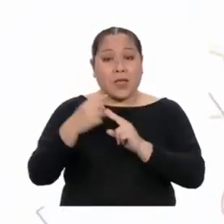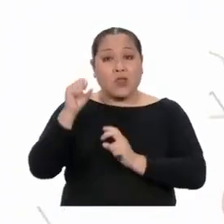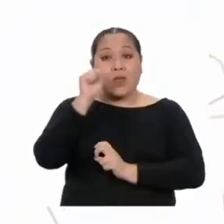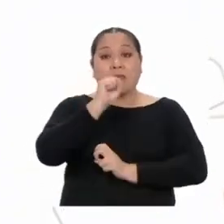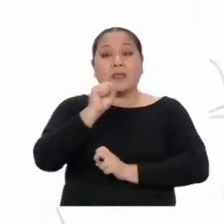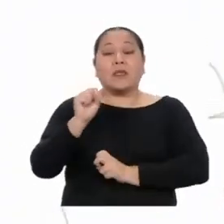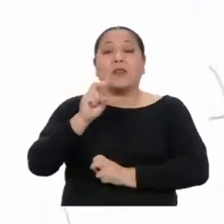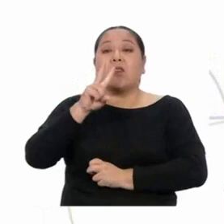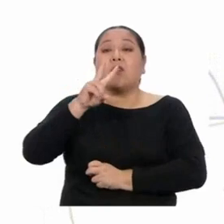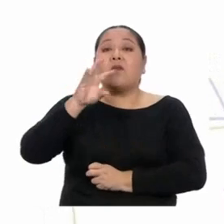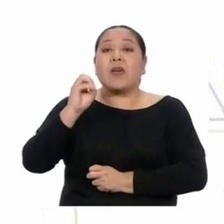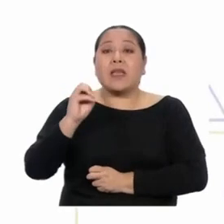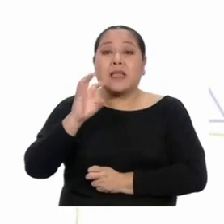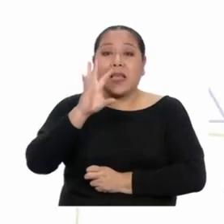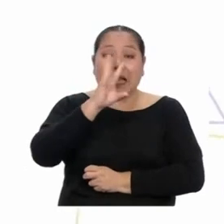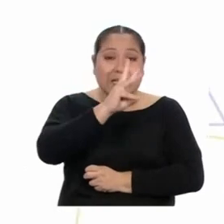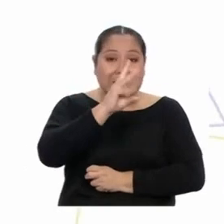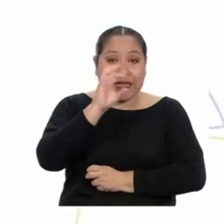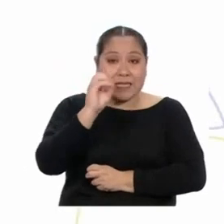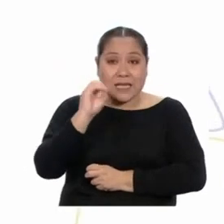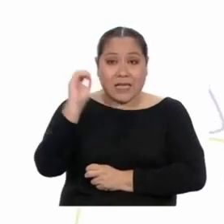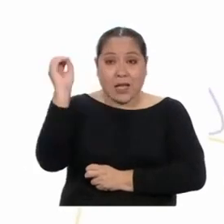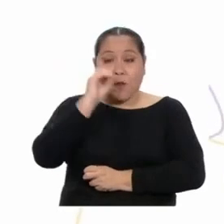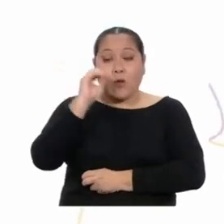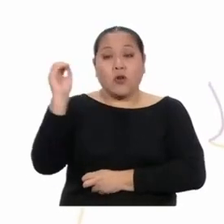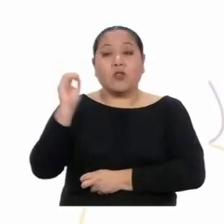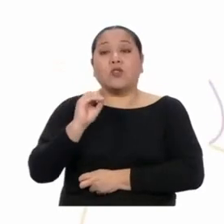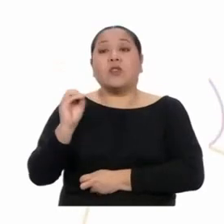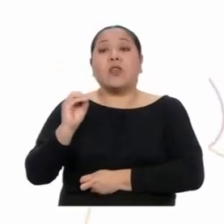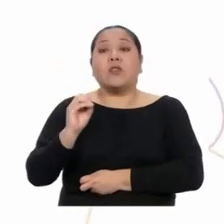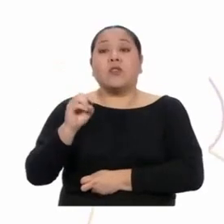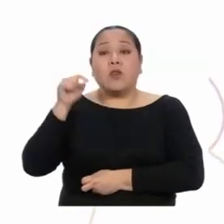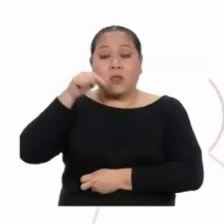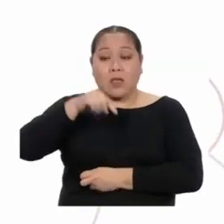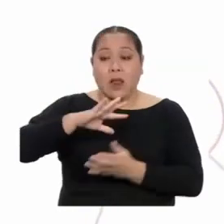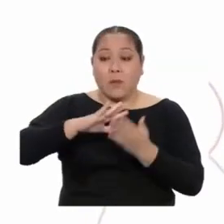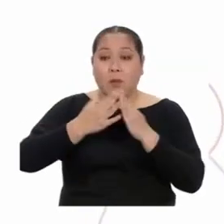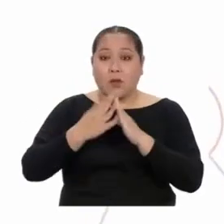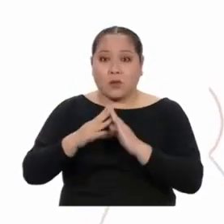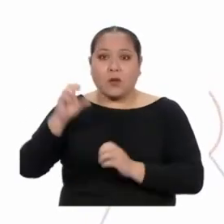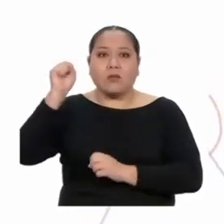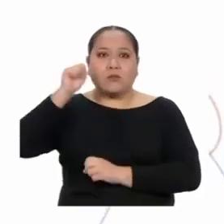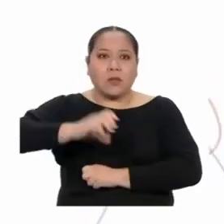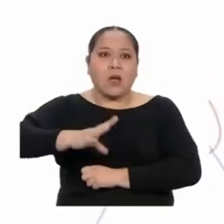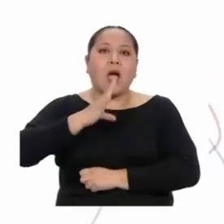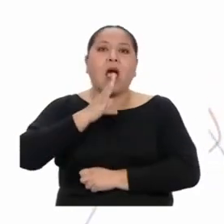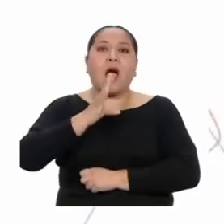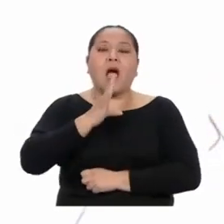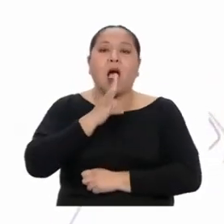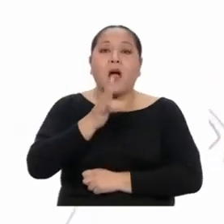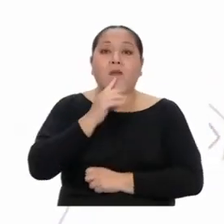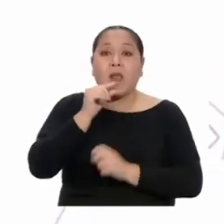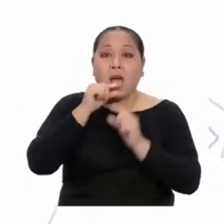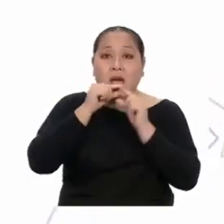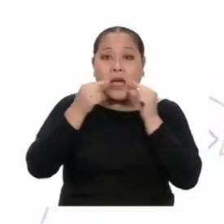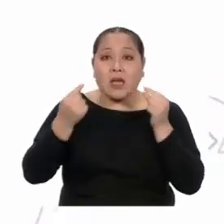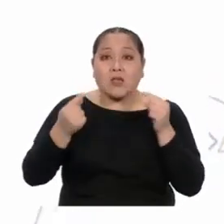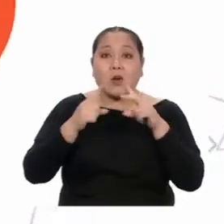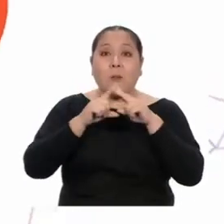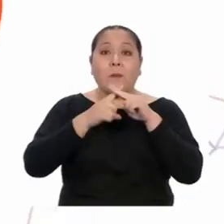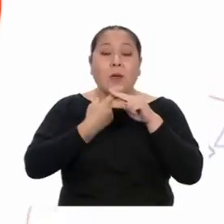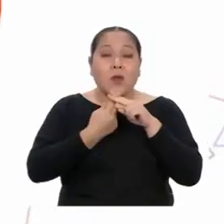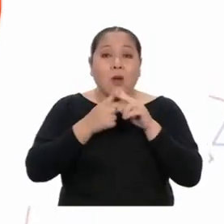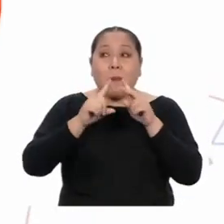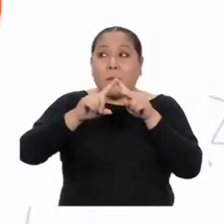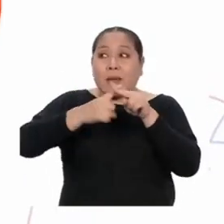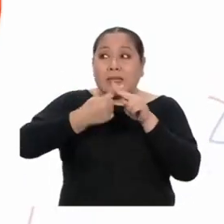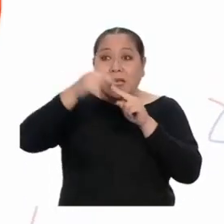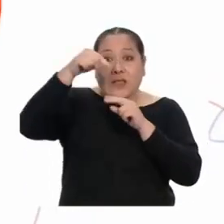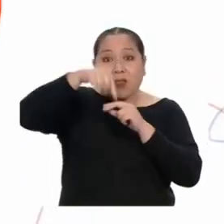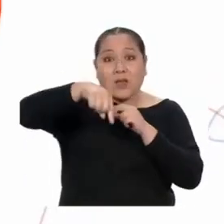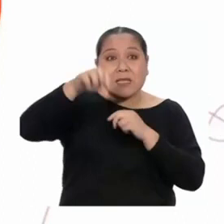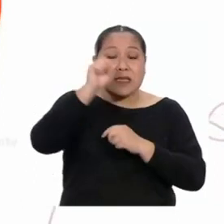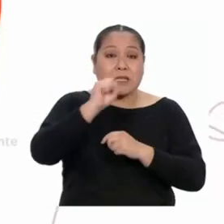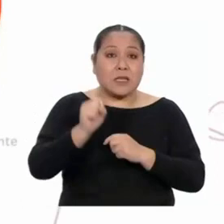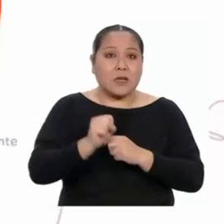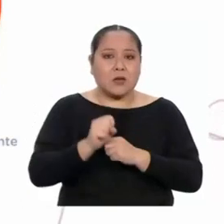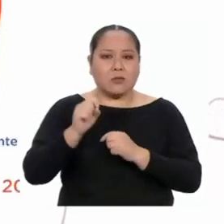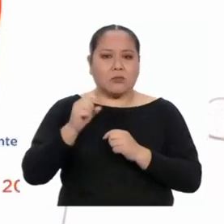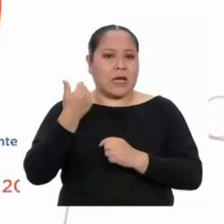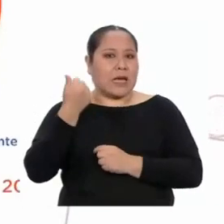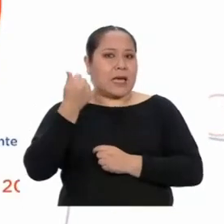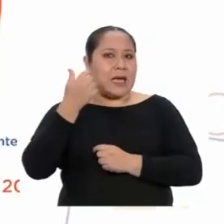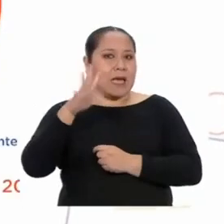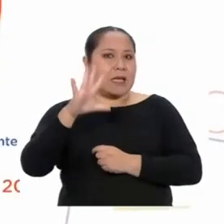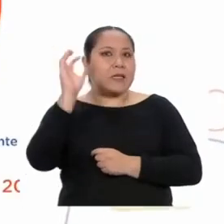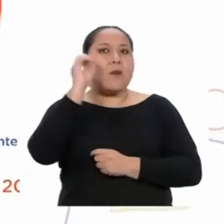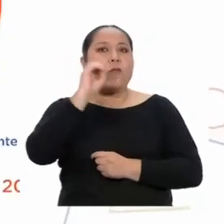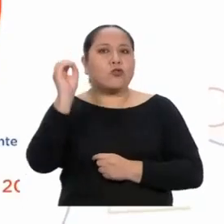el 60% de la población era quechua hablante, mientras que a inicios de este siglo, solo el 15%